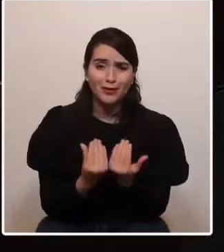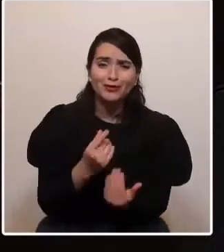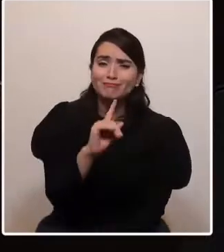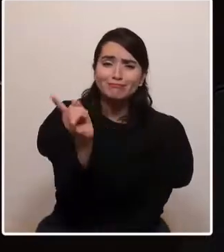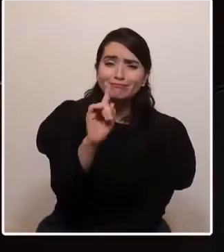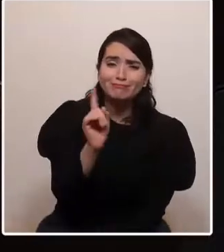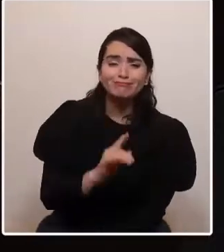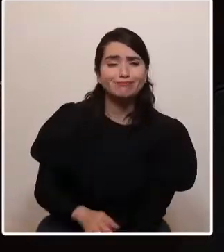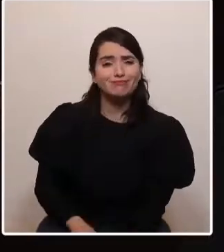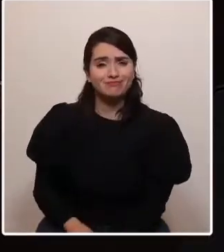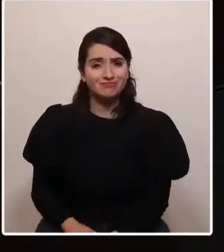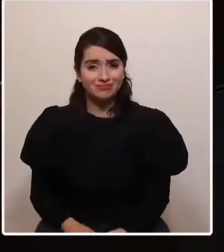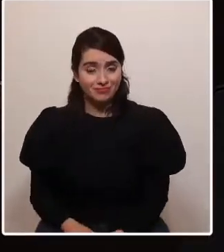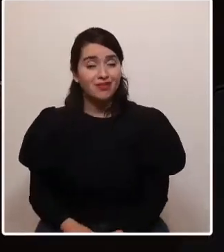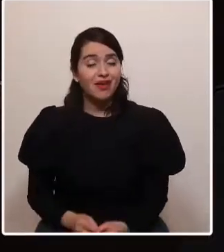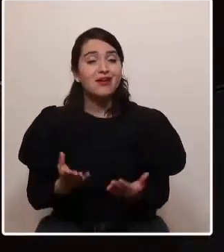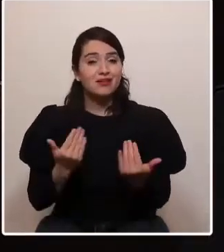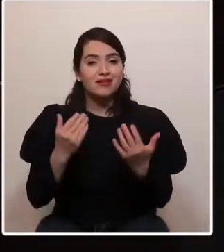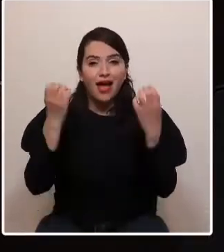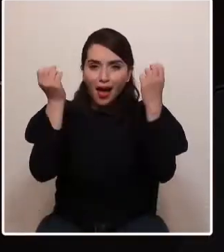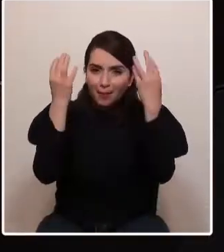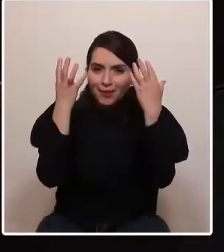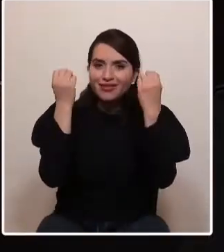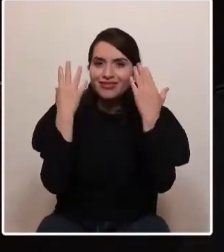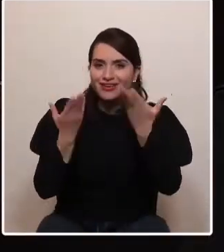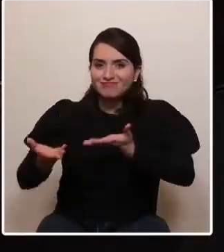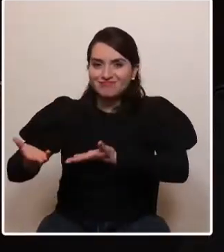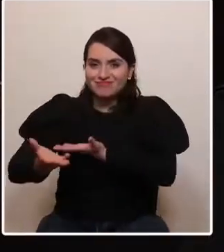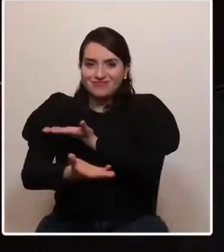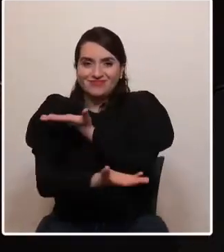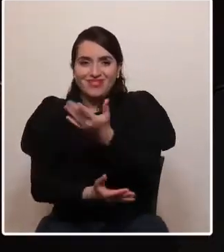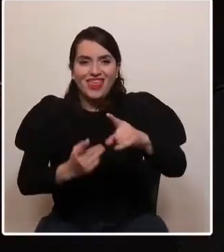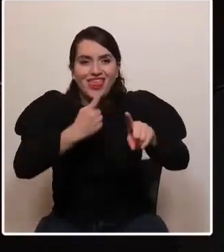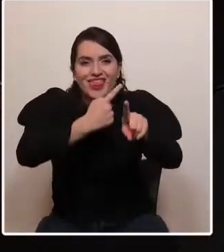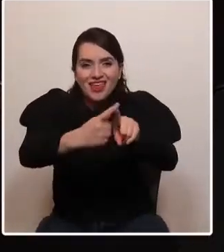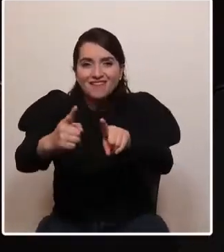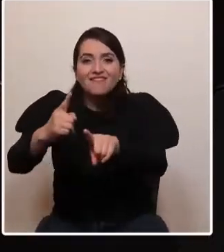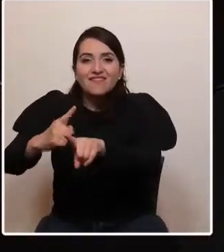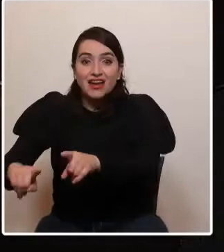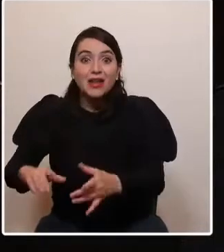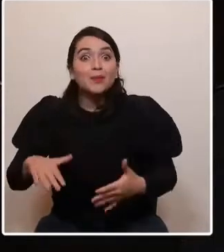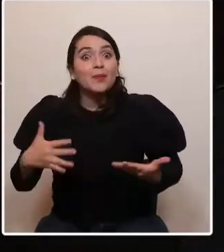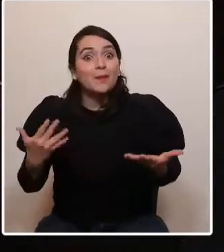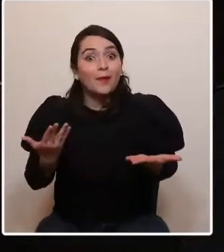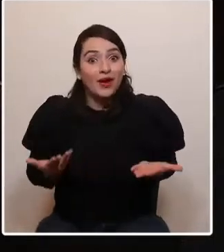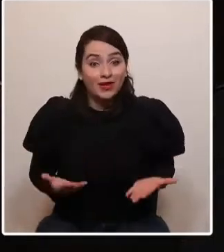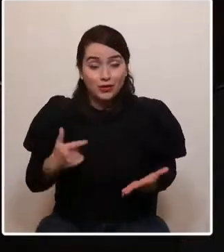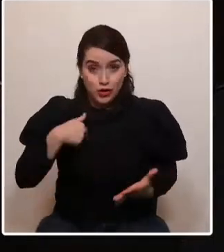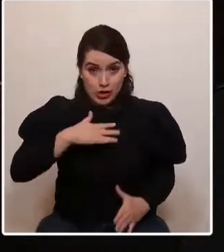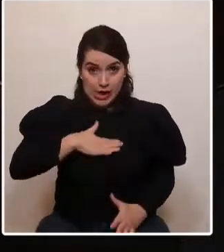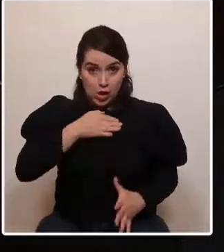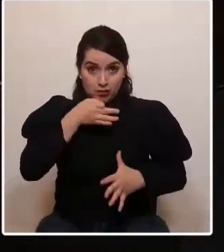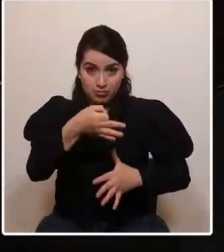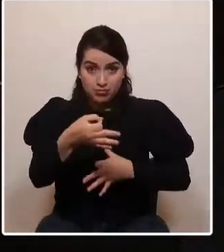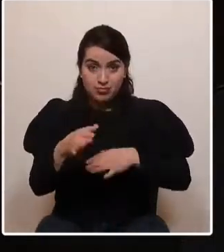necesario reconocer y aprender de la diversidad. Por eso, con esto quiero terminar,